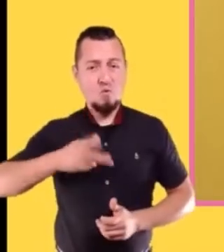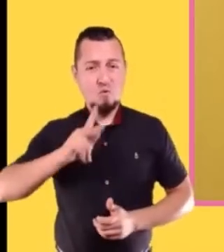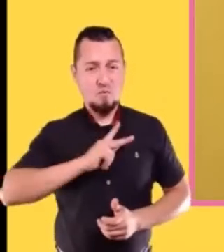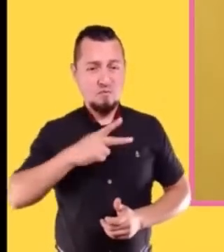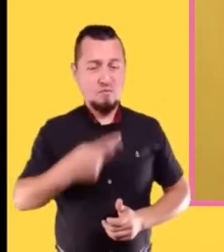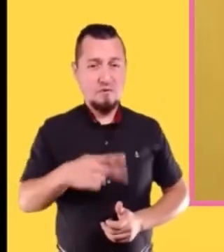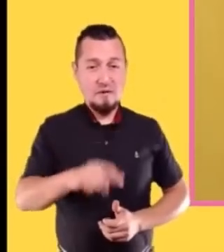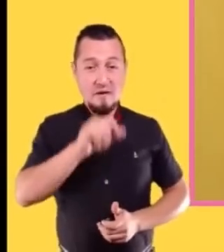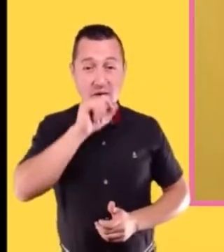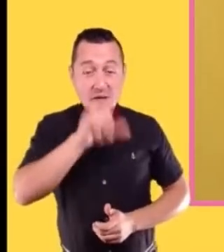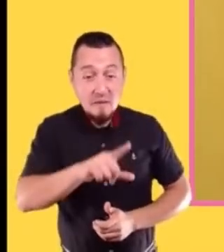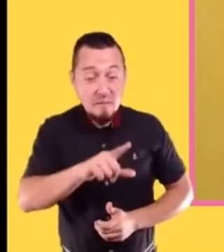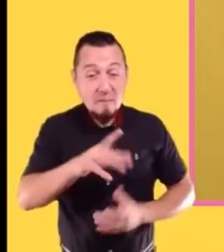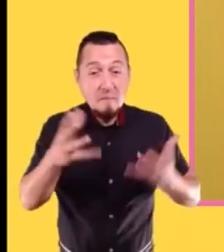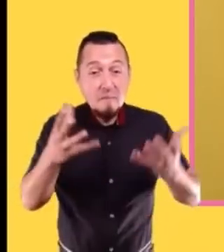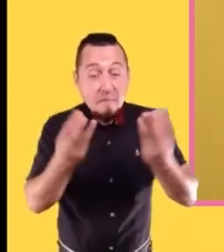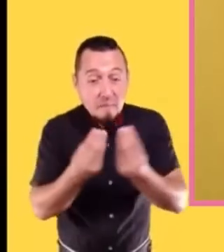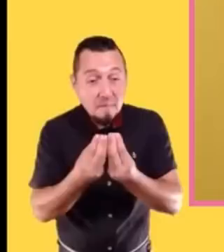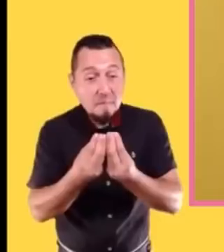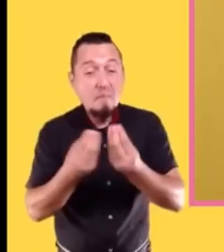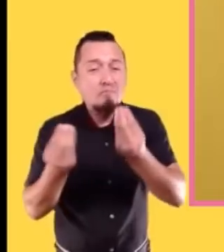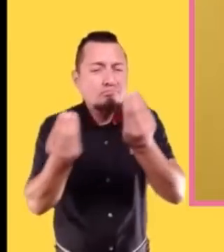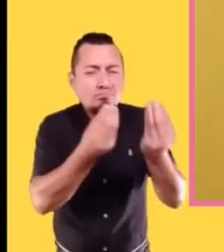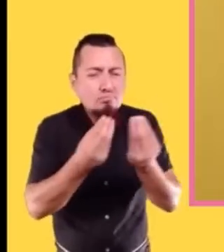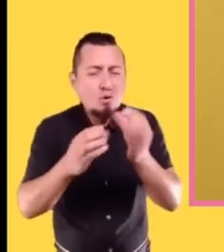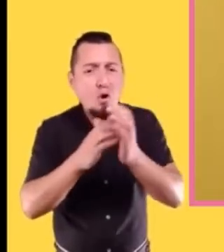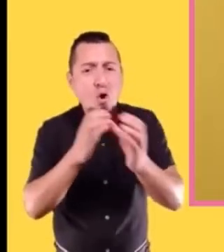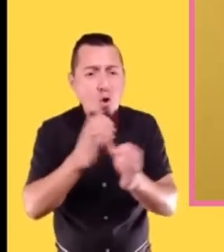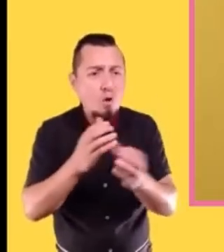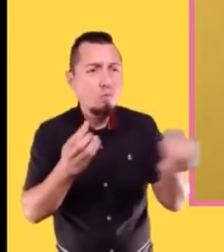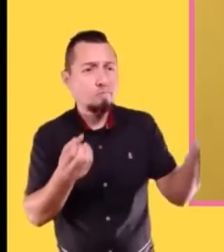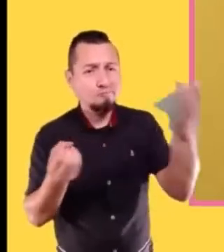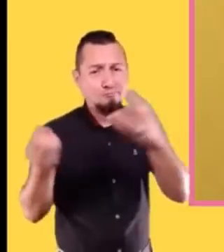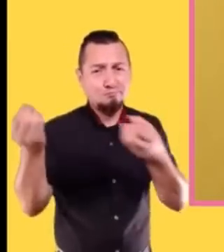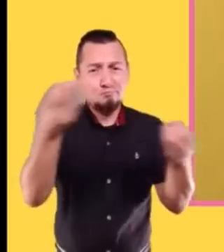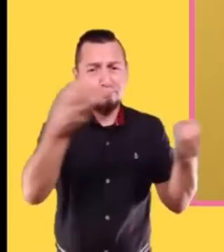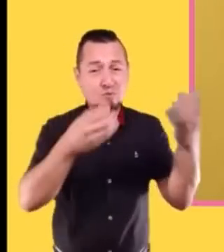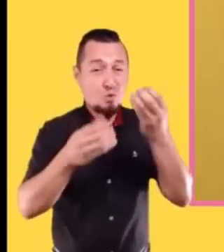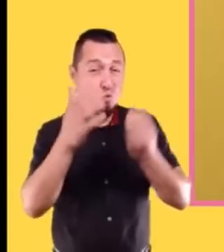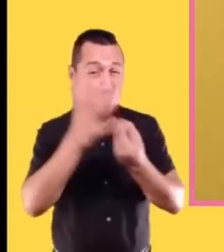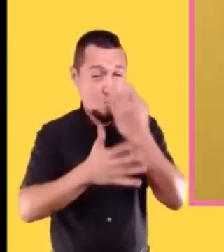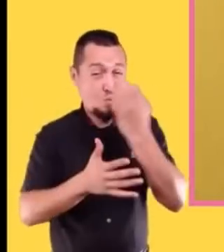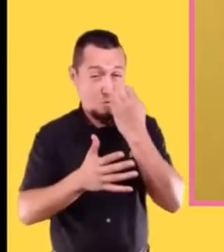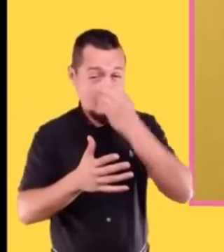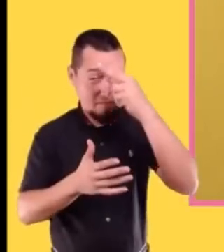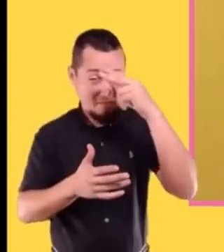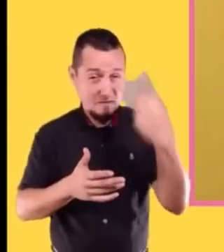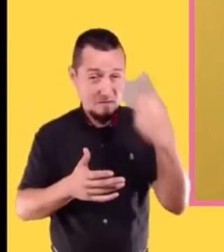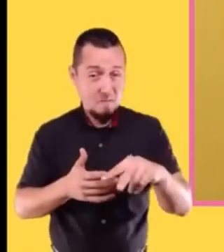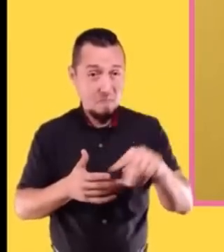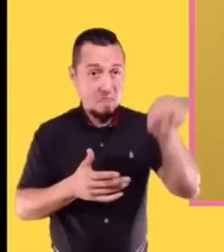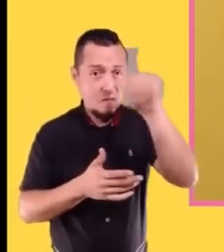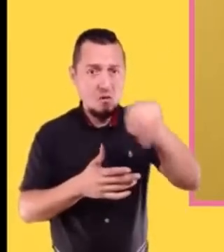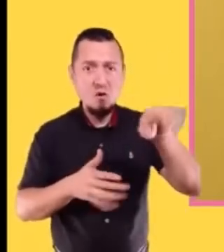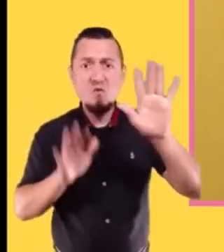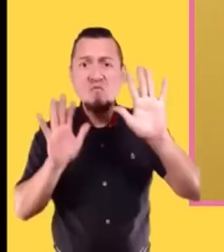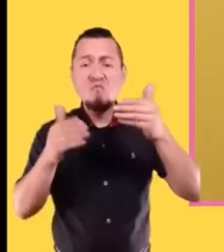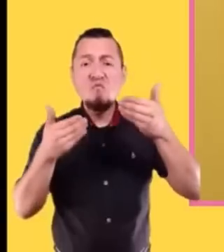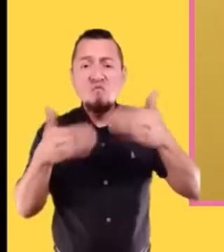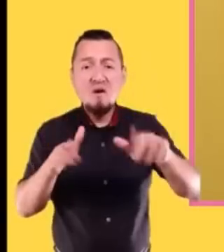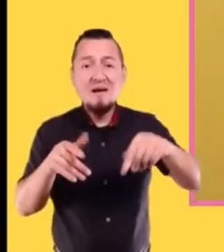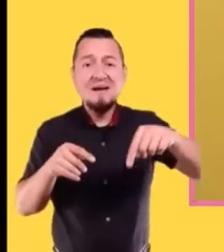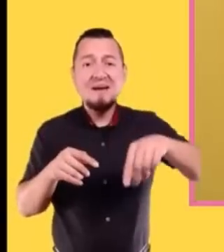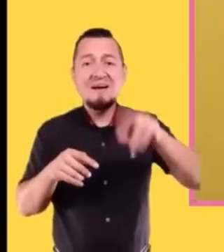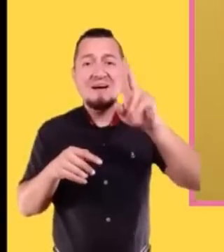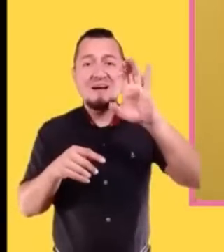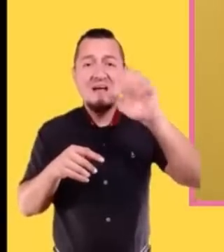es que hubo muchas contribuciones al modelo. Por ejemplo, cosas concretas que comparten el modelo educativo de